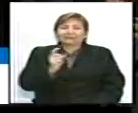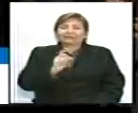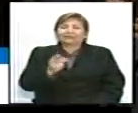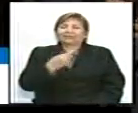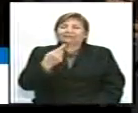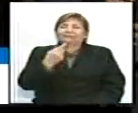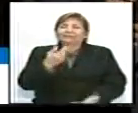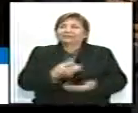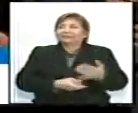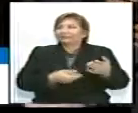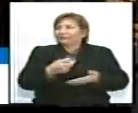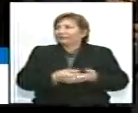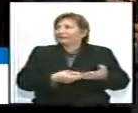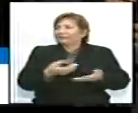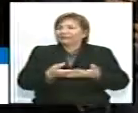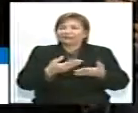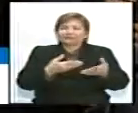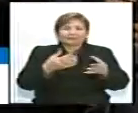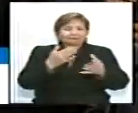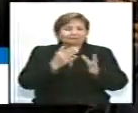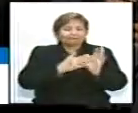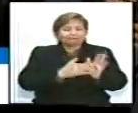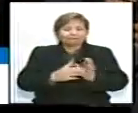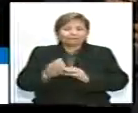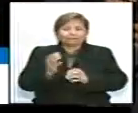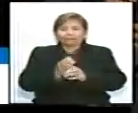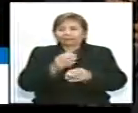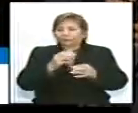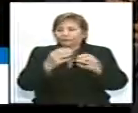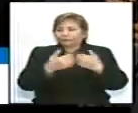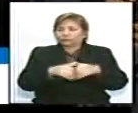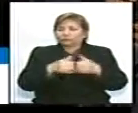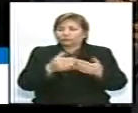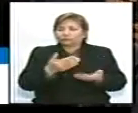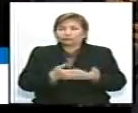la escasez, sino la inoperatividad de muchos de estos equipos.